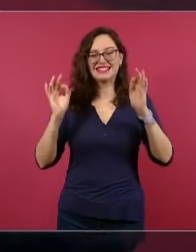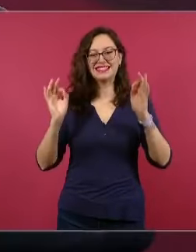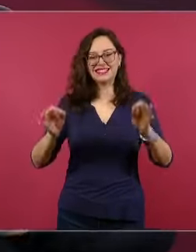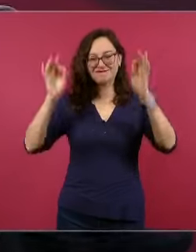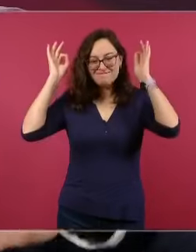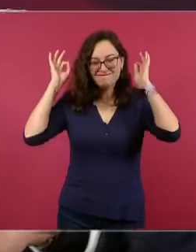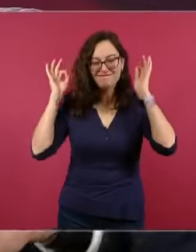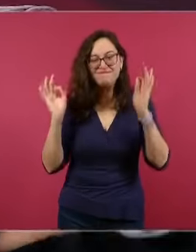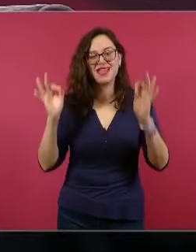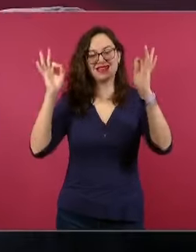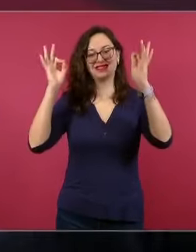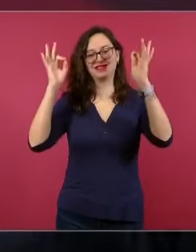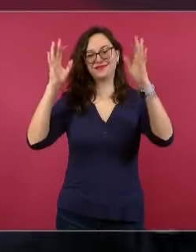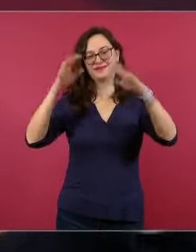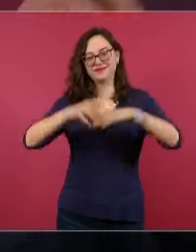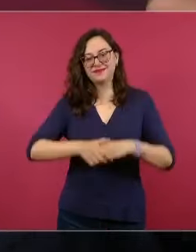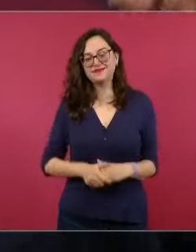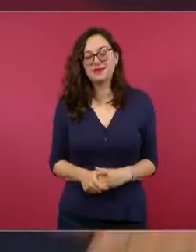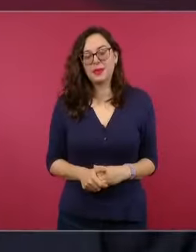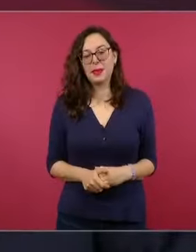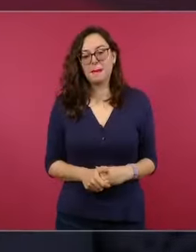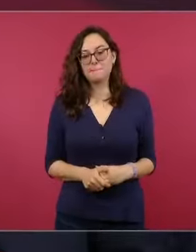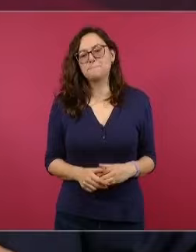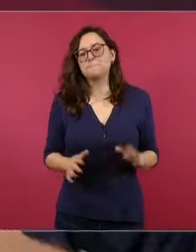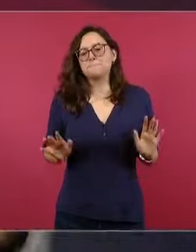no estoy hablando de lo económico